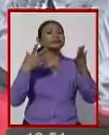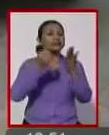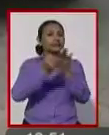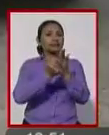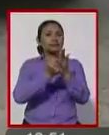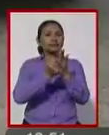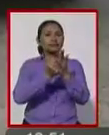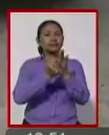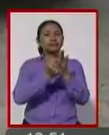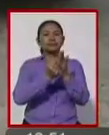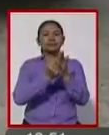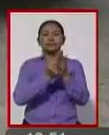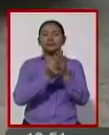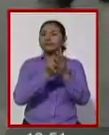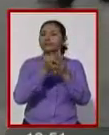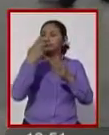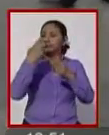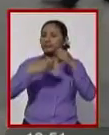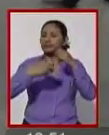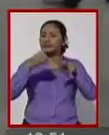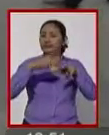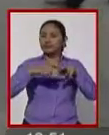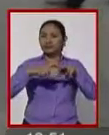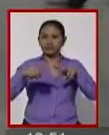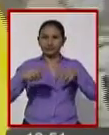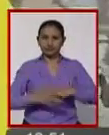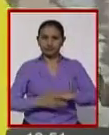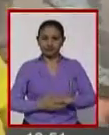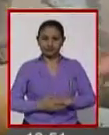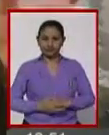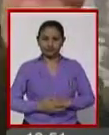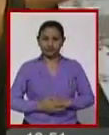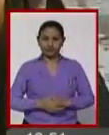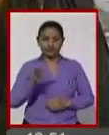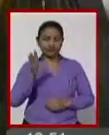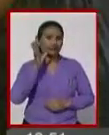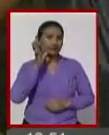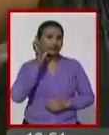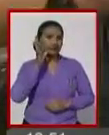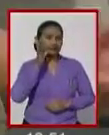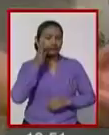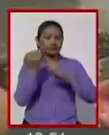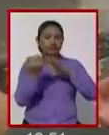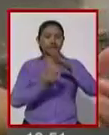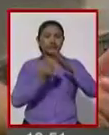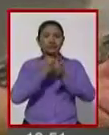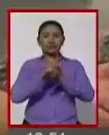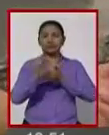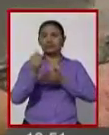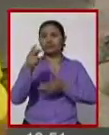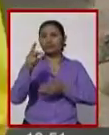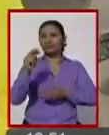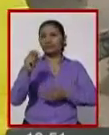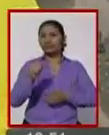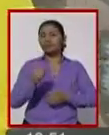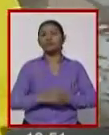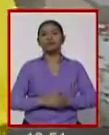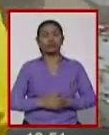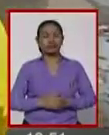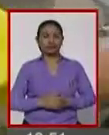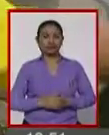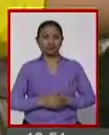le generó graves lesiones en la pierna izquierda. Una mamá de aquí del kinder San Antonio venía de este lado de